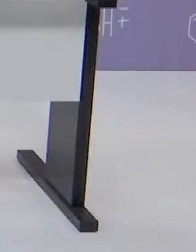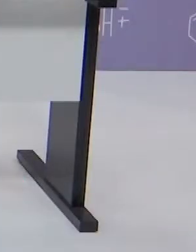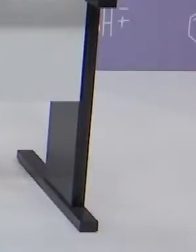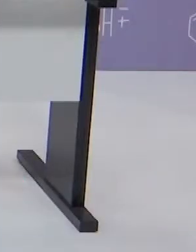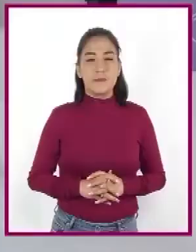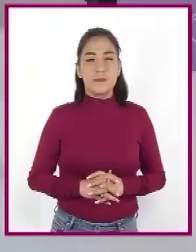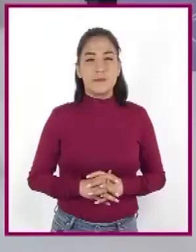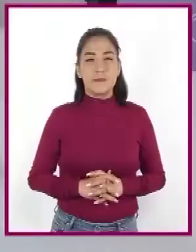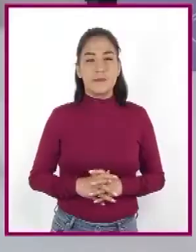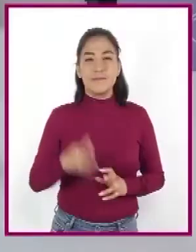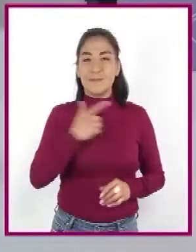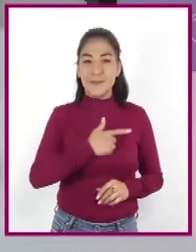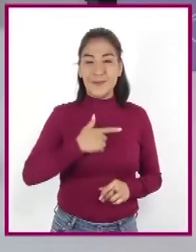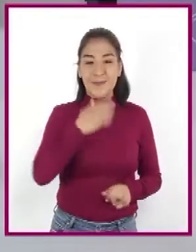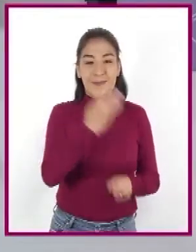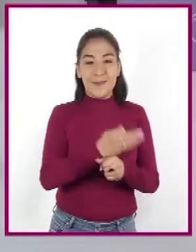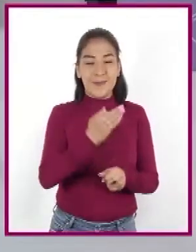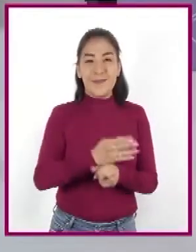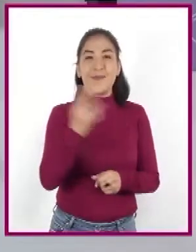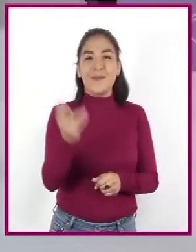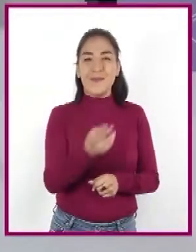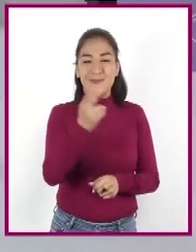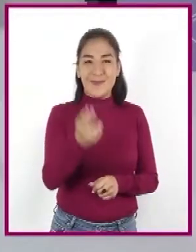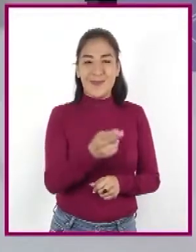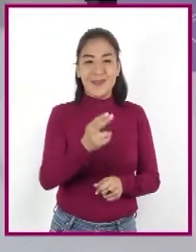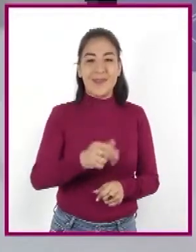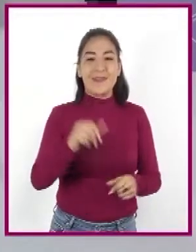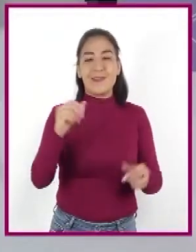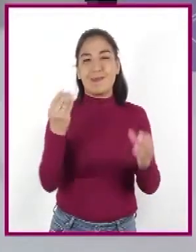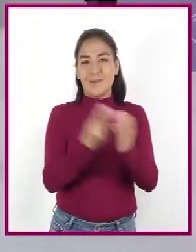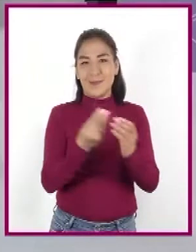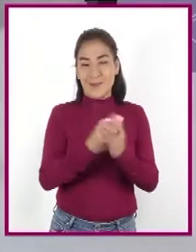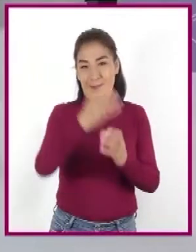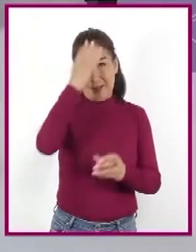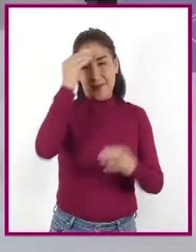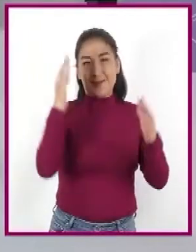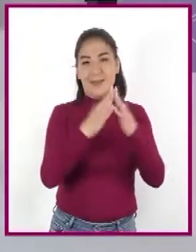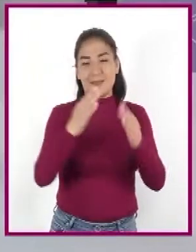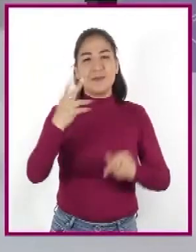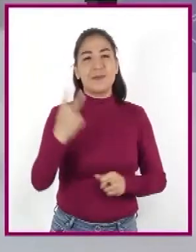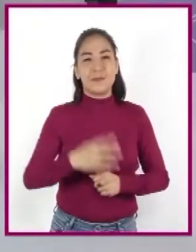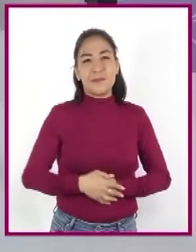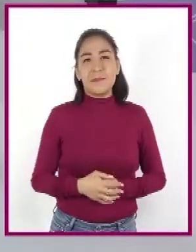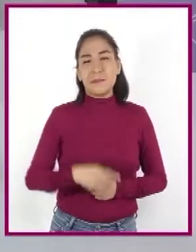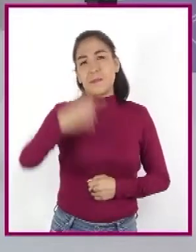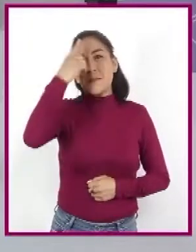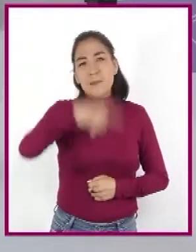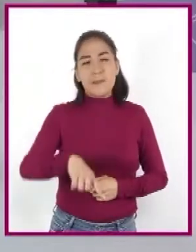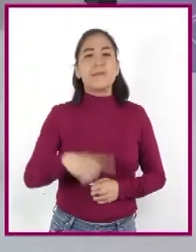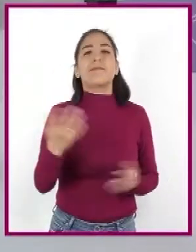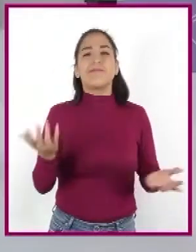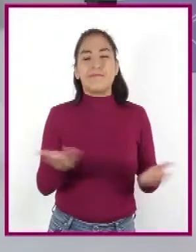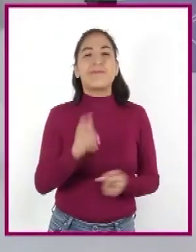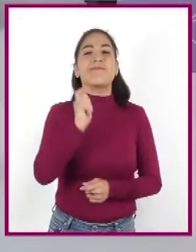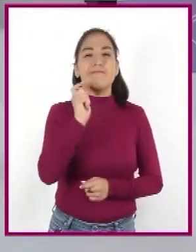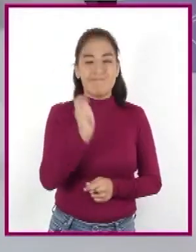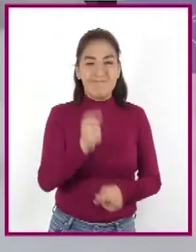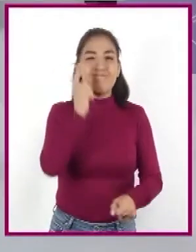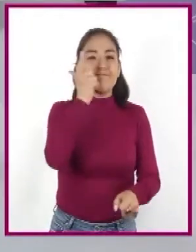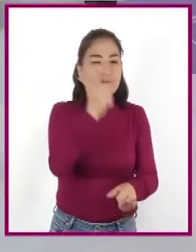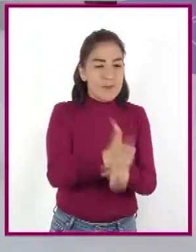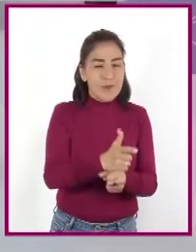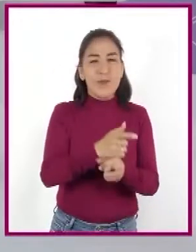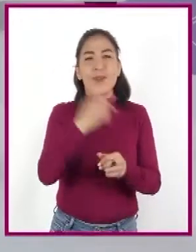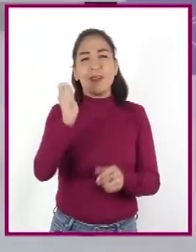Es un gusto estar con ustedes en esta sesión de Aprende en Casa 2 para descubrir juntos el maravilloso mundo de la